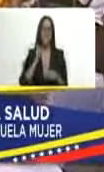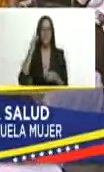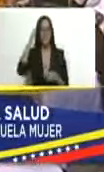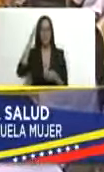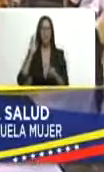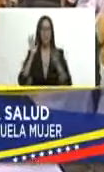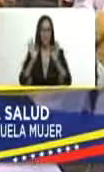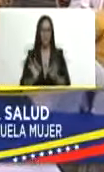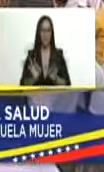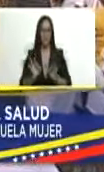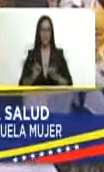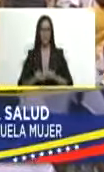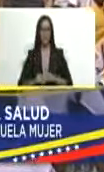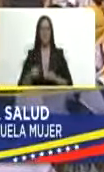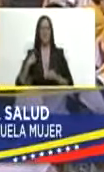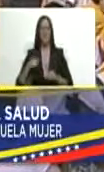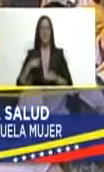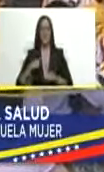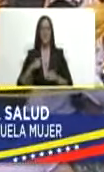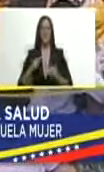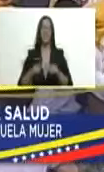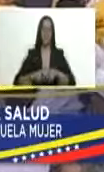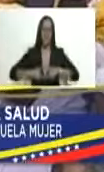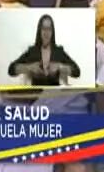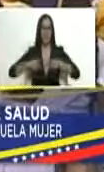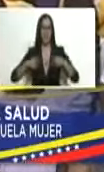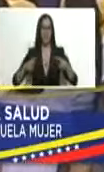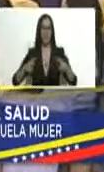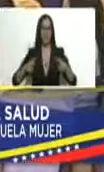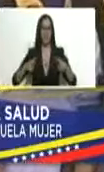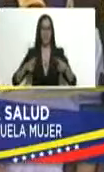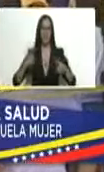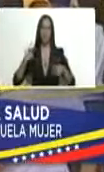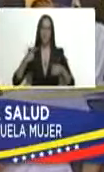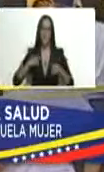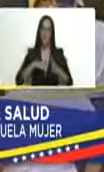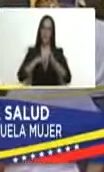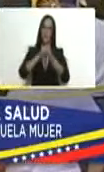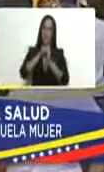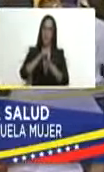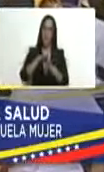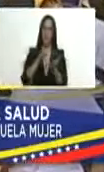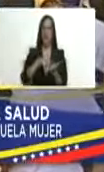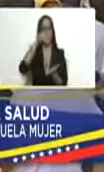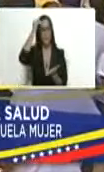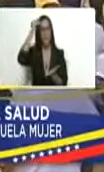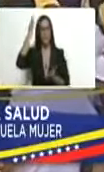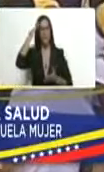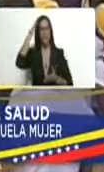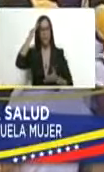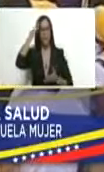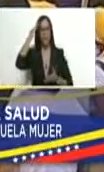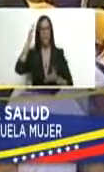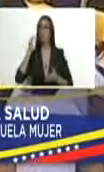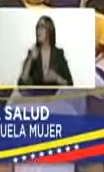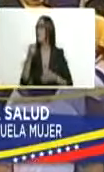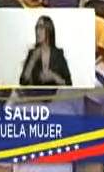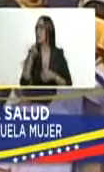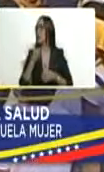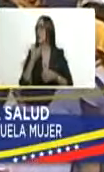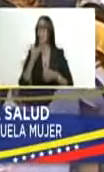así. Y tiene que crecerse. Uno tiene que crecerse, aprender de los que saben, buscar a los